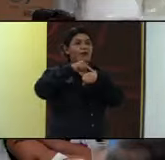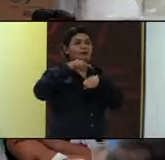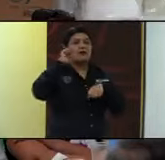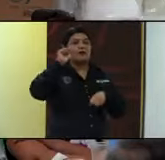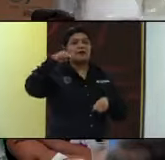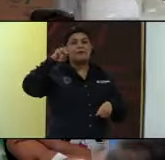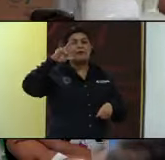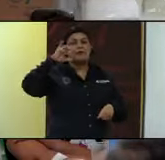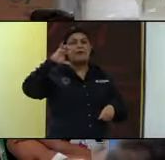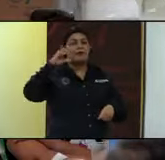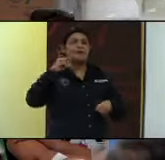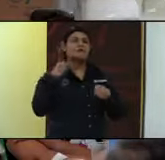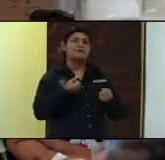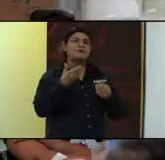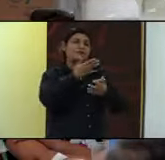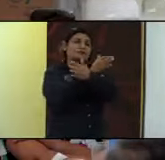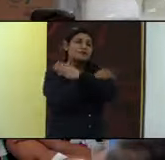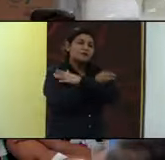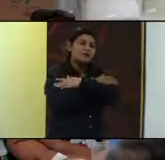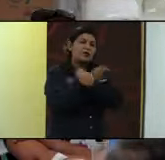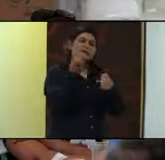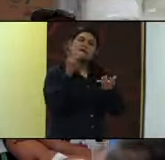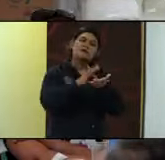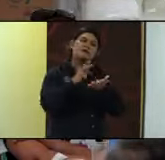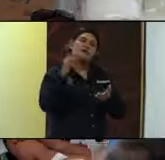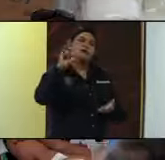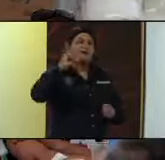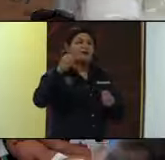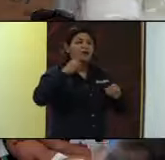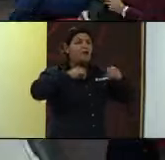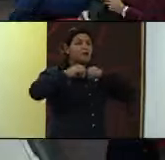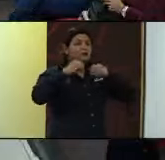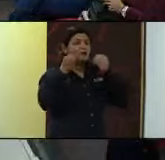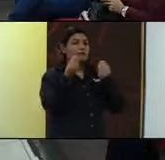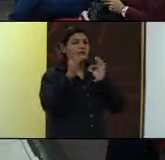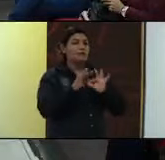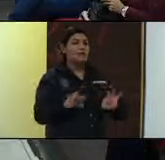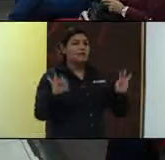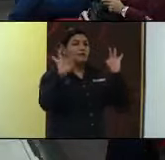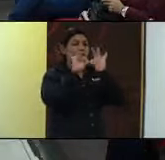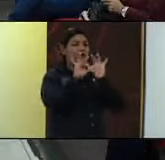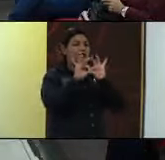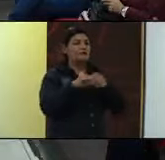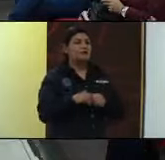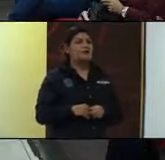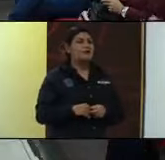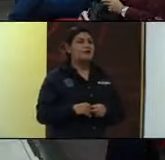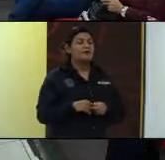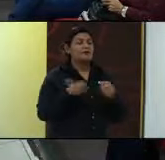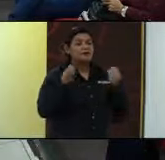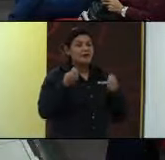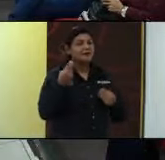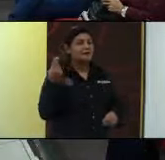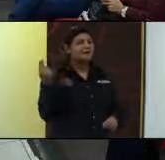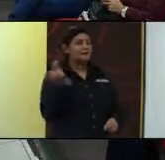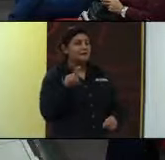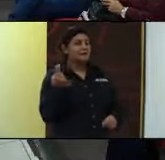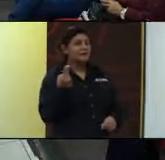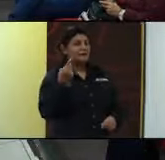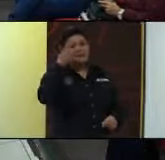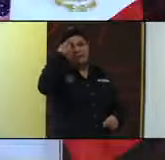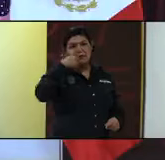quien le mandamos un abrazo y un agradecimiento por esta obra tan importante y tan necesaria para